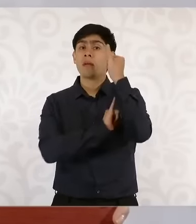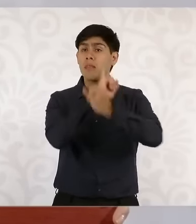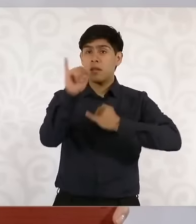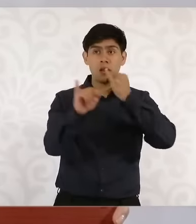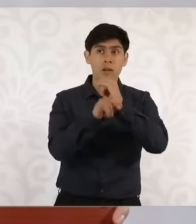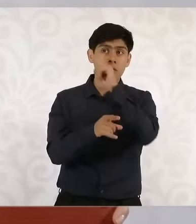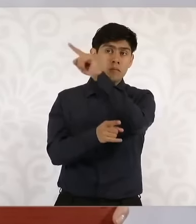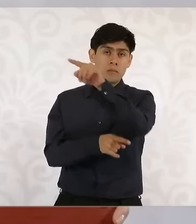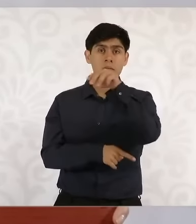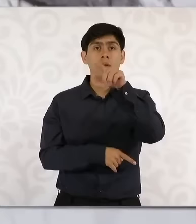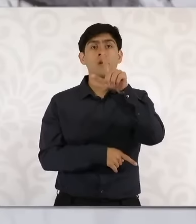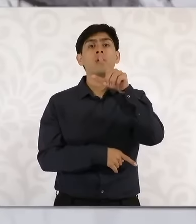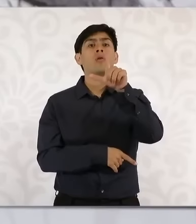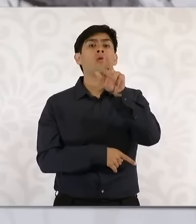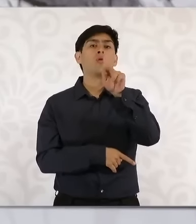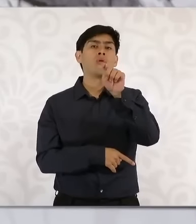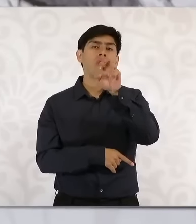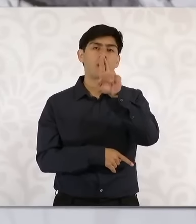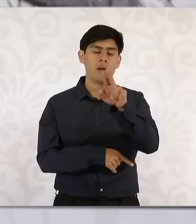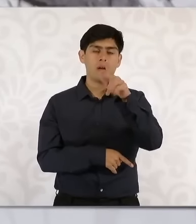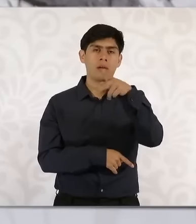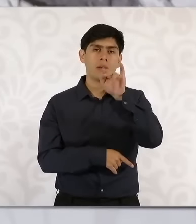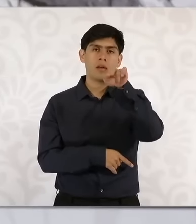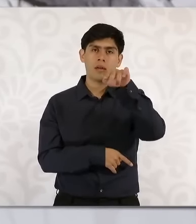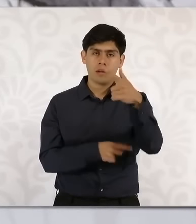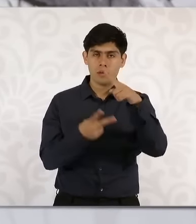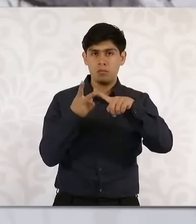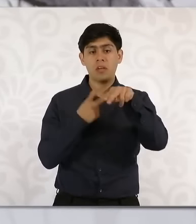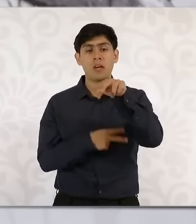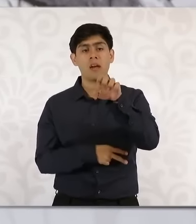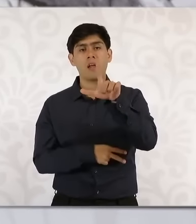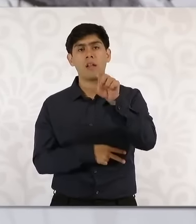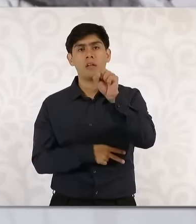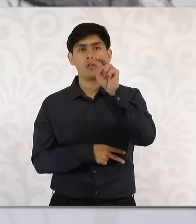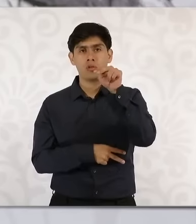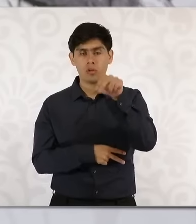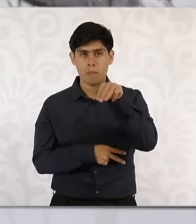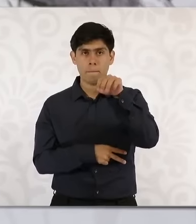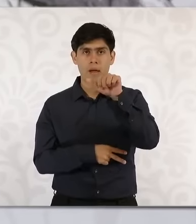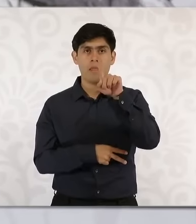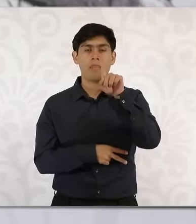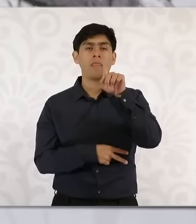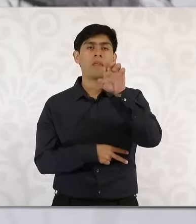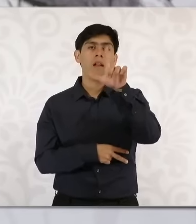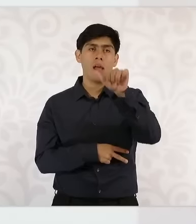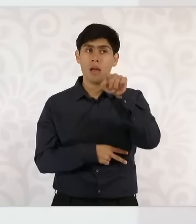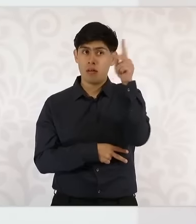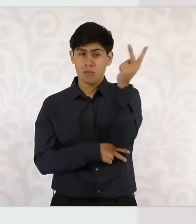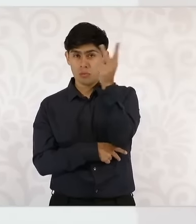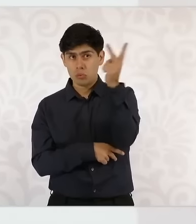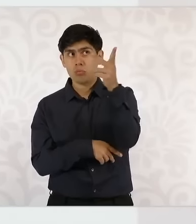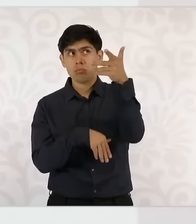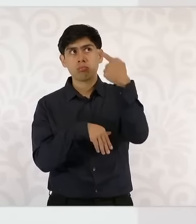King, a Nelson Mandela, son nuestras referentes internacionales,